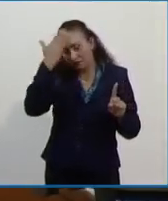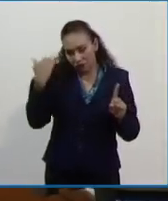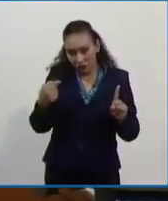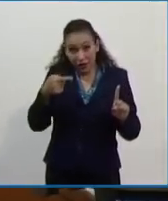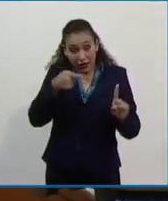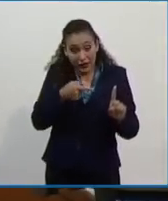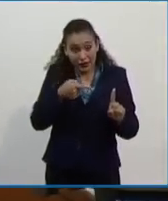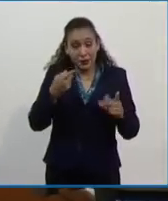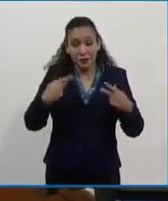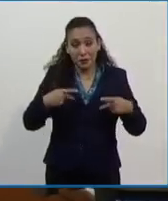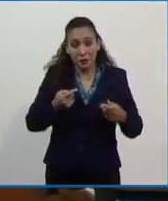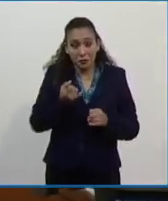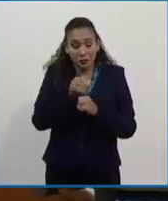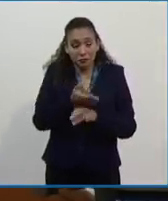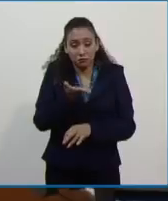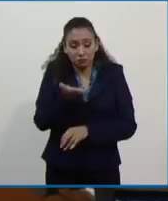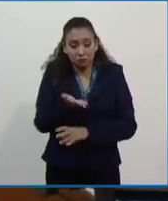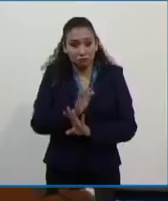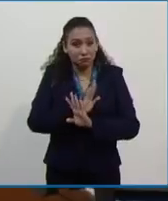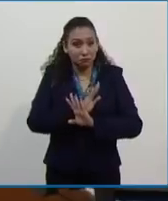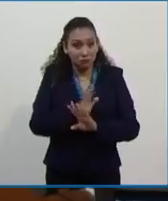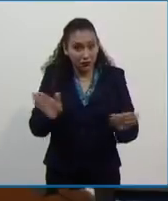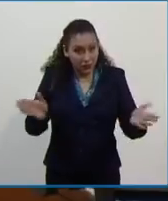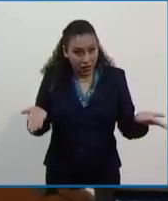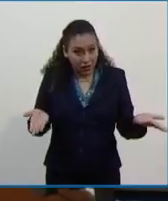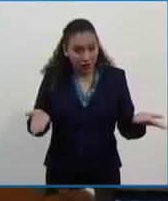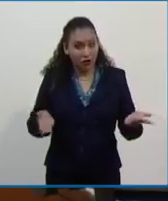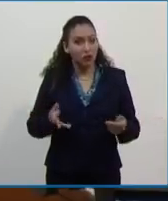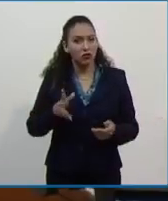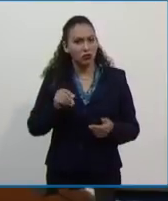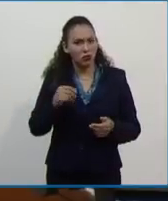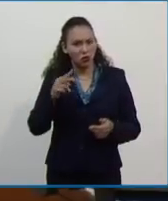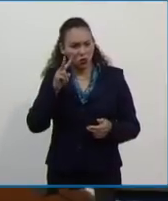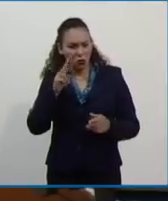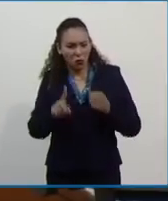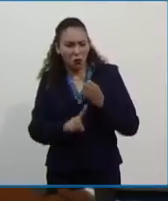está exclusivamente solicitando y no veo